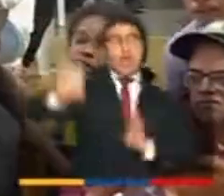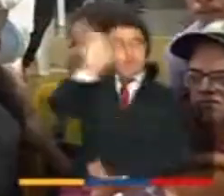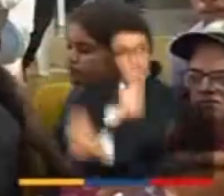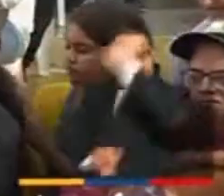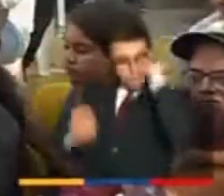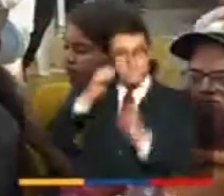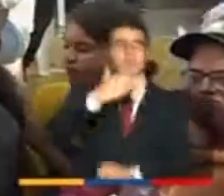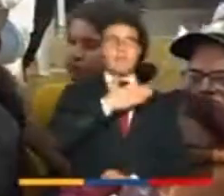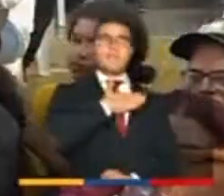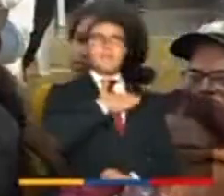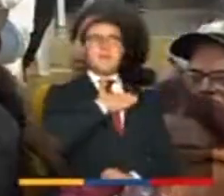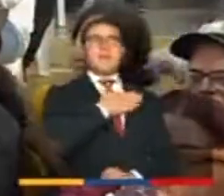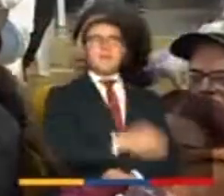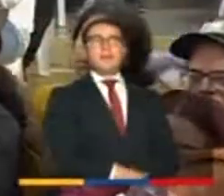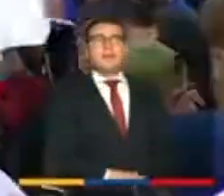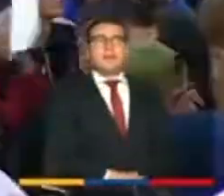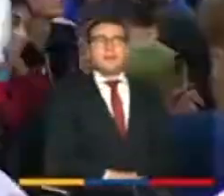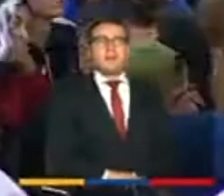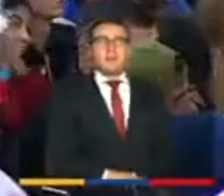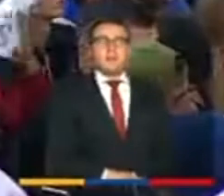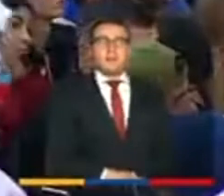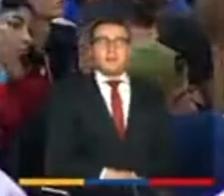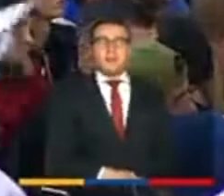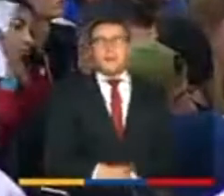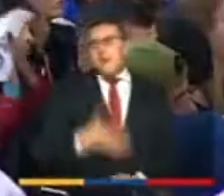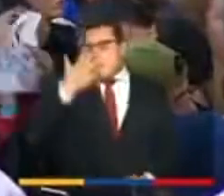porque de lo contrario aquí